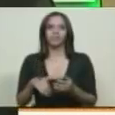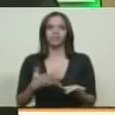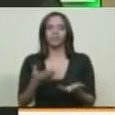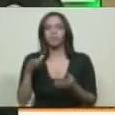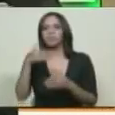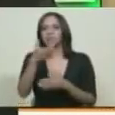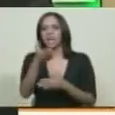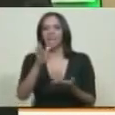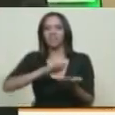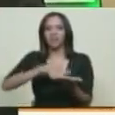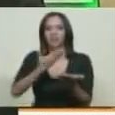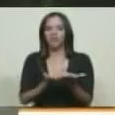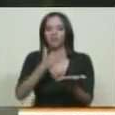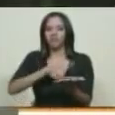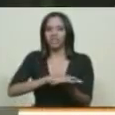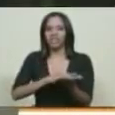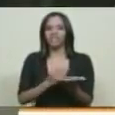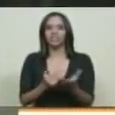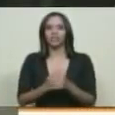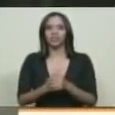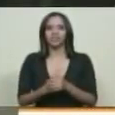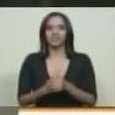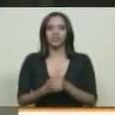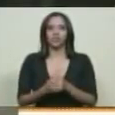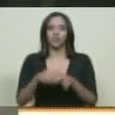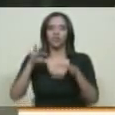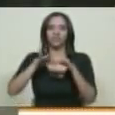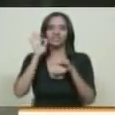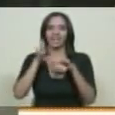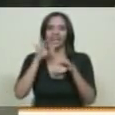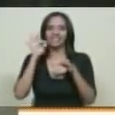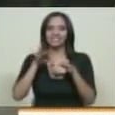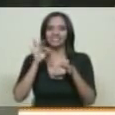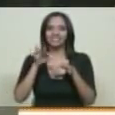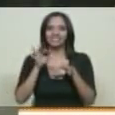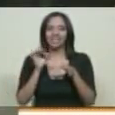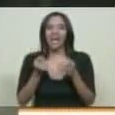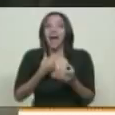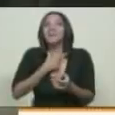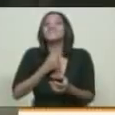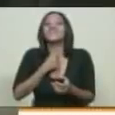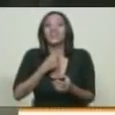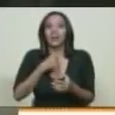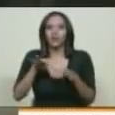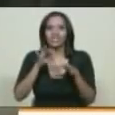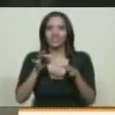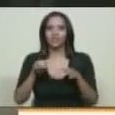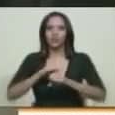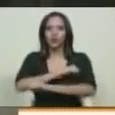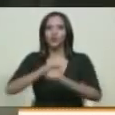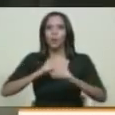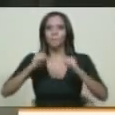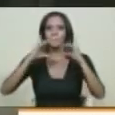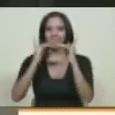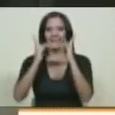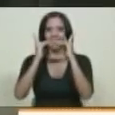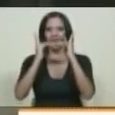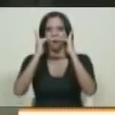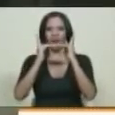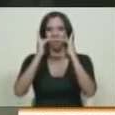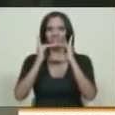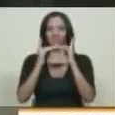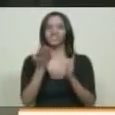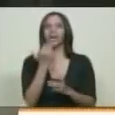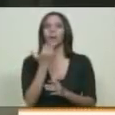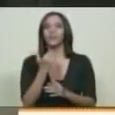frito. Pescado frito, una pepitona. A mí me gusta la pepitona, oye. ¿Cuánto rompecolchón te has tomado? Bueno, bastante. Uno